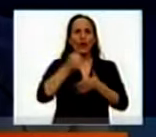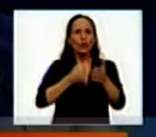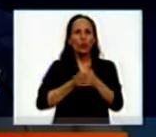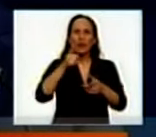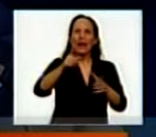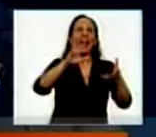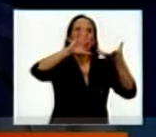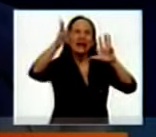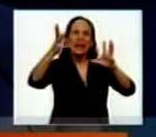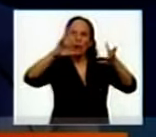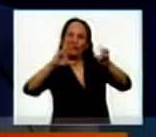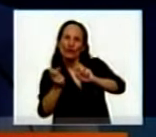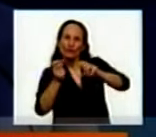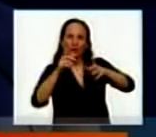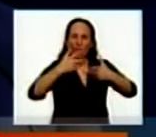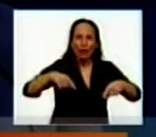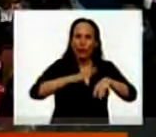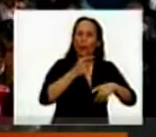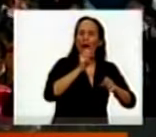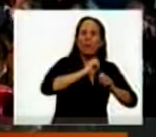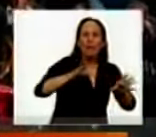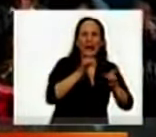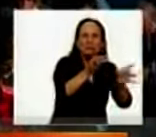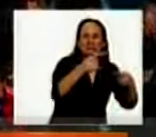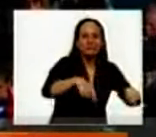climático que tanto afecta a nuestro país.